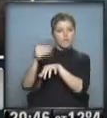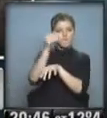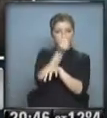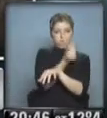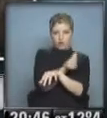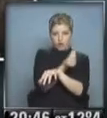boca